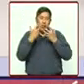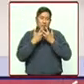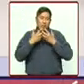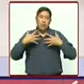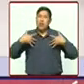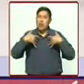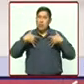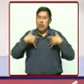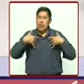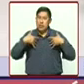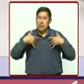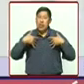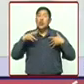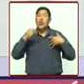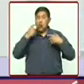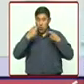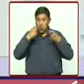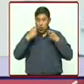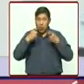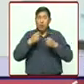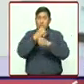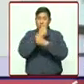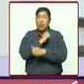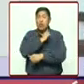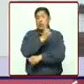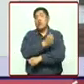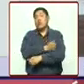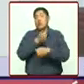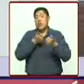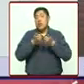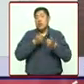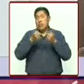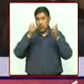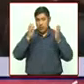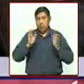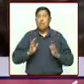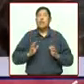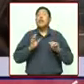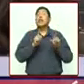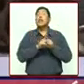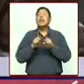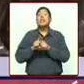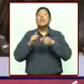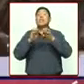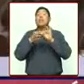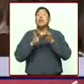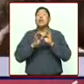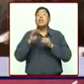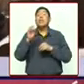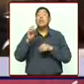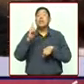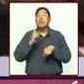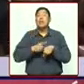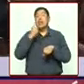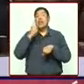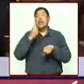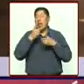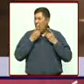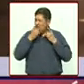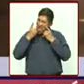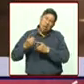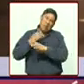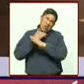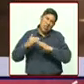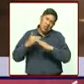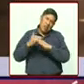biodiversidad, que no sean de competencias de autoridades administrativas. Además de resolver en única instancia las demandas de